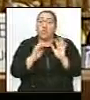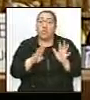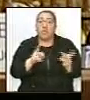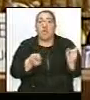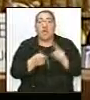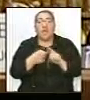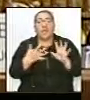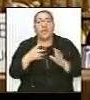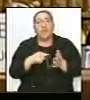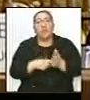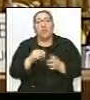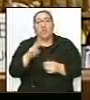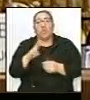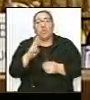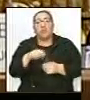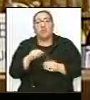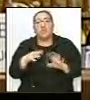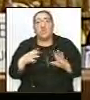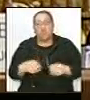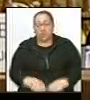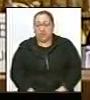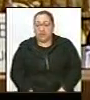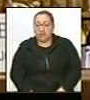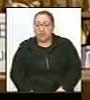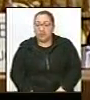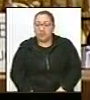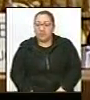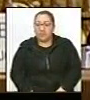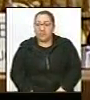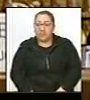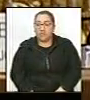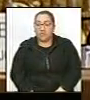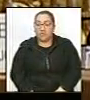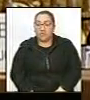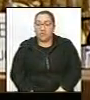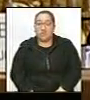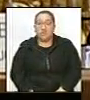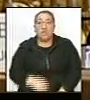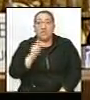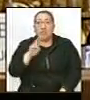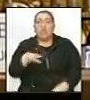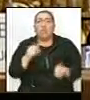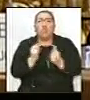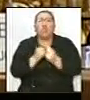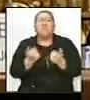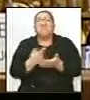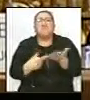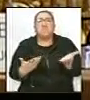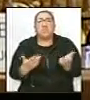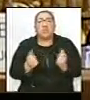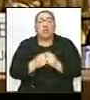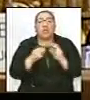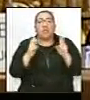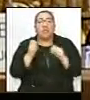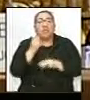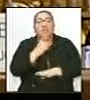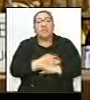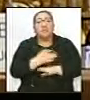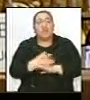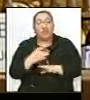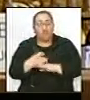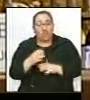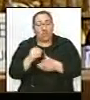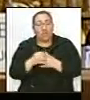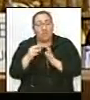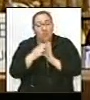a 10.2 en el 2019, y una parte de eso tiene que ver con justamente el tema también del desarrollo de el